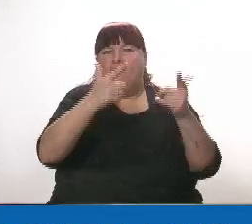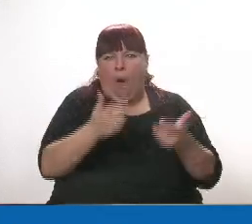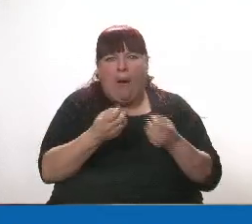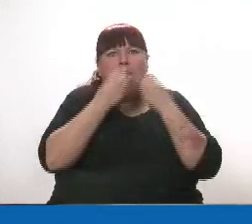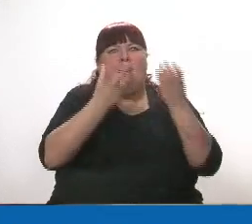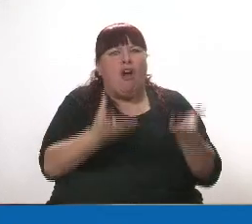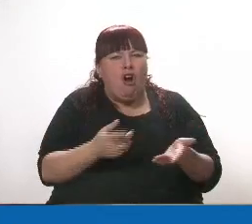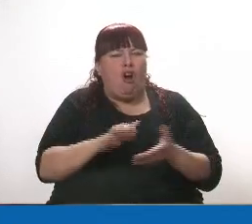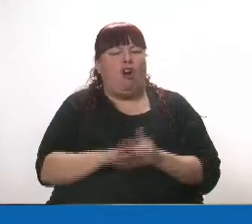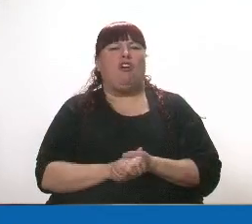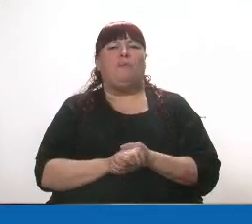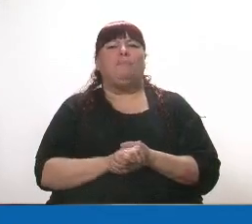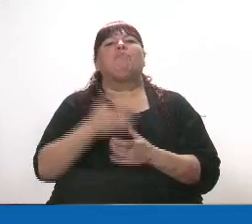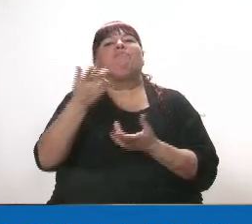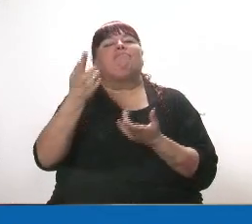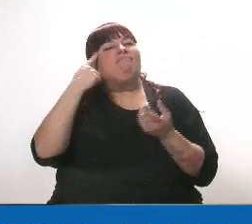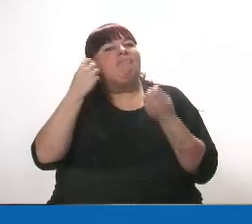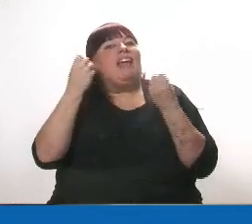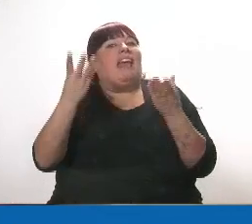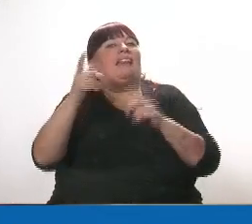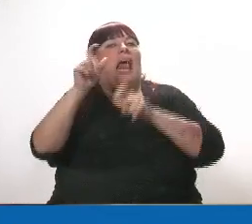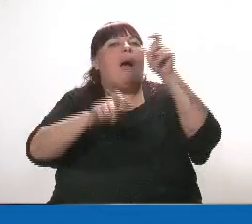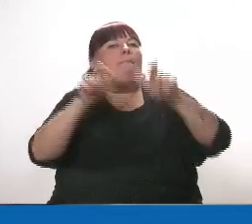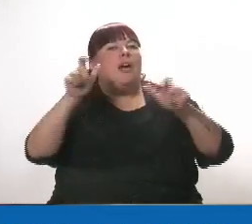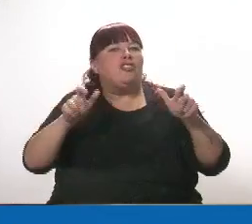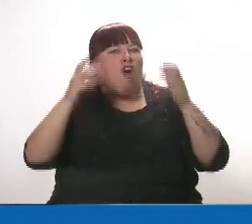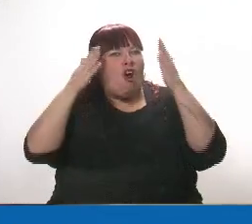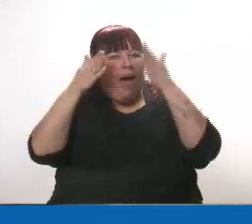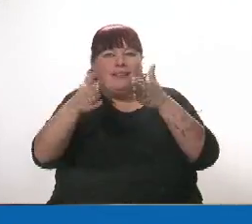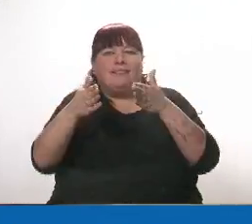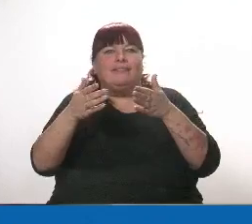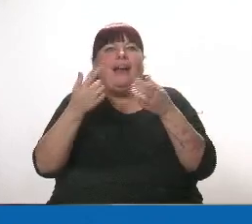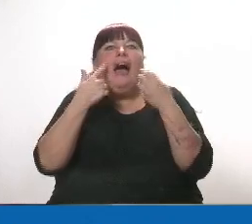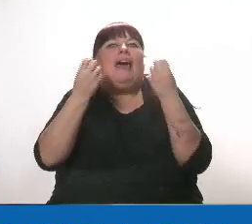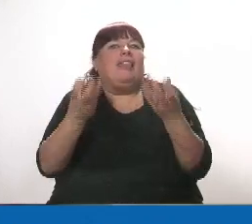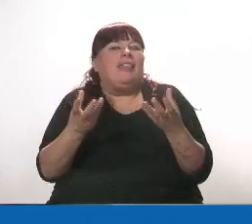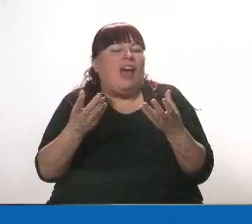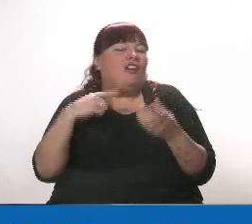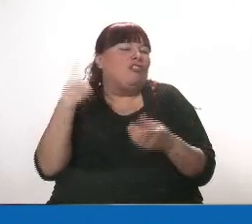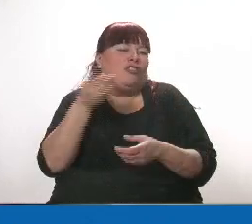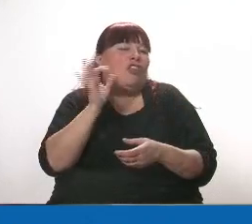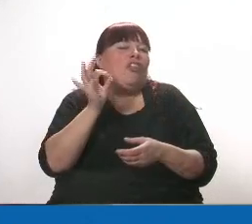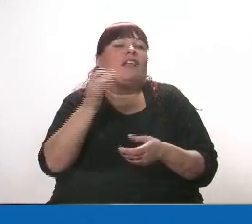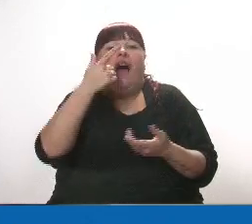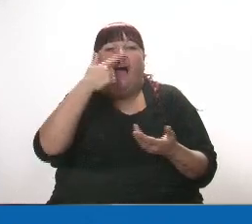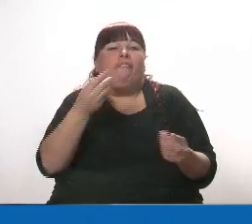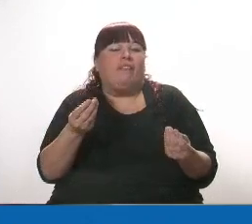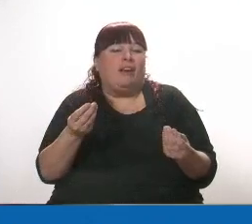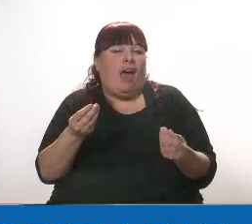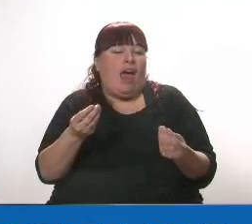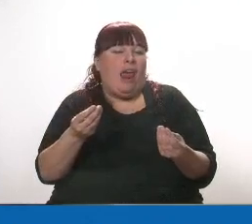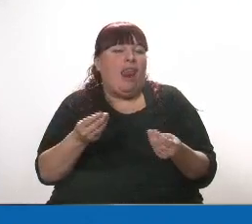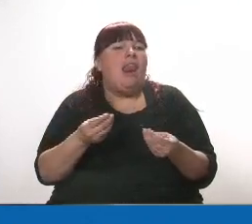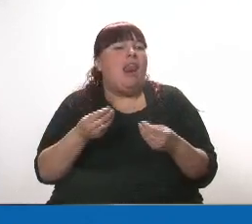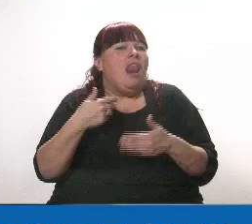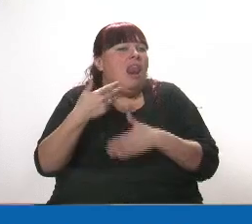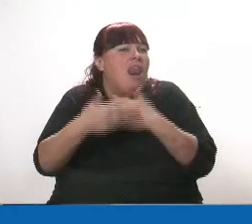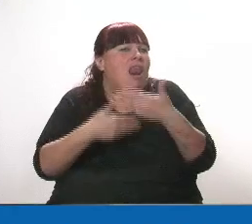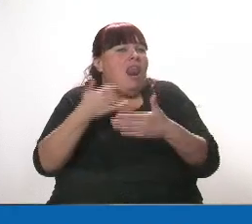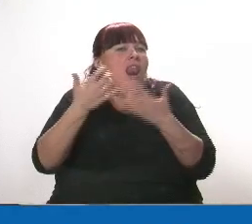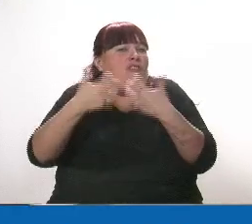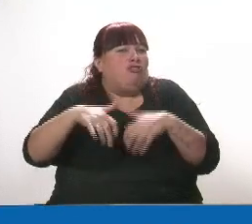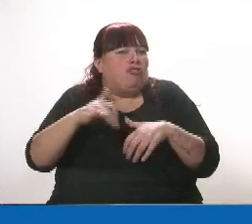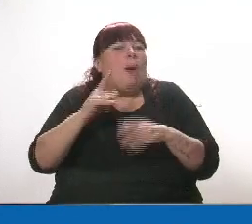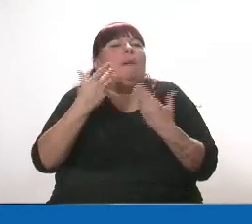son eh las expectativas de mucha gente puesta ahí y todos sabemos que la cosa funciona pero